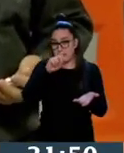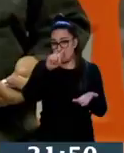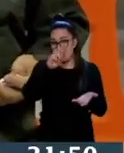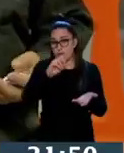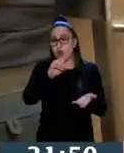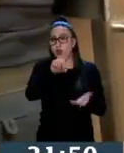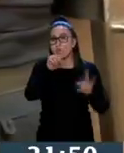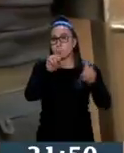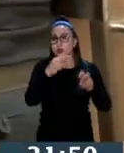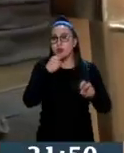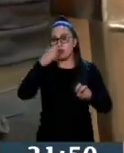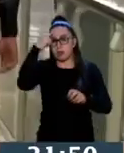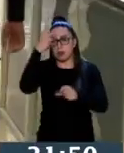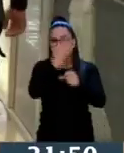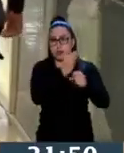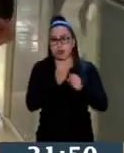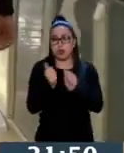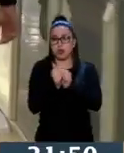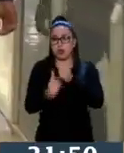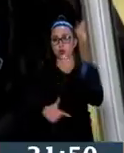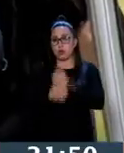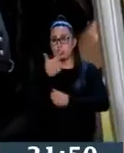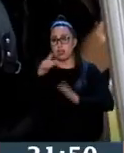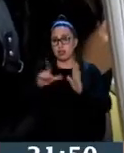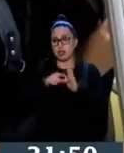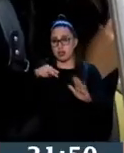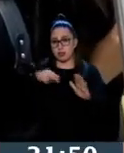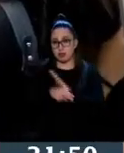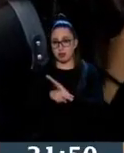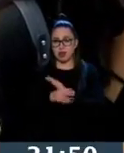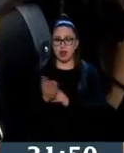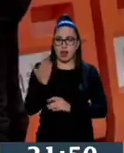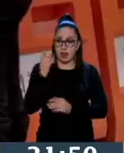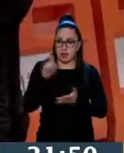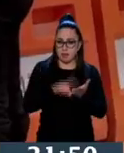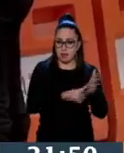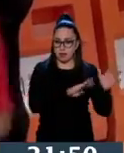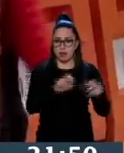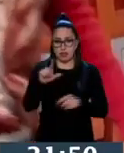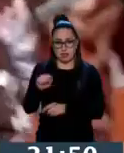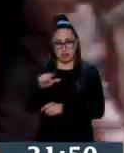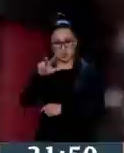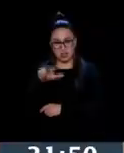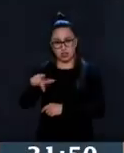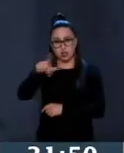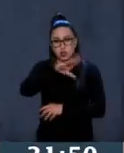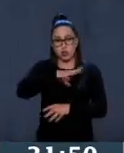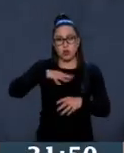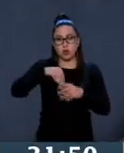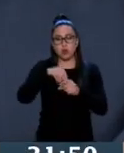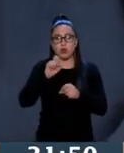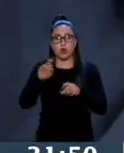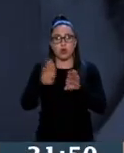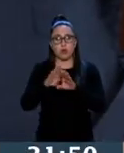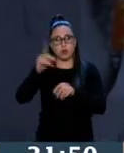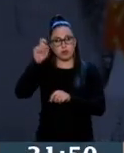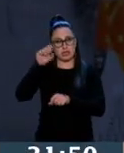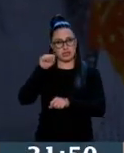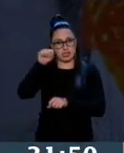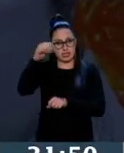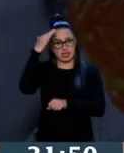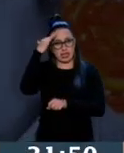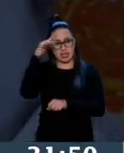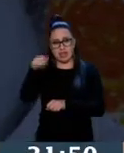mejoramiento en las 12 líneas del metro. Desde 1978, la gestión de Espino Arévalo ha sido señalada